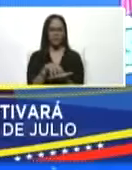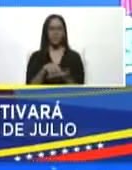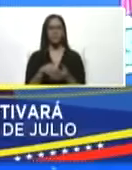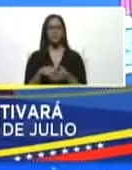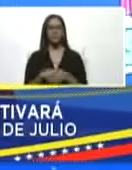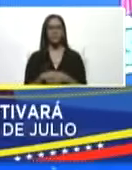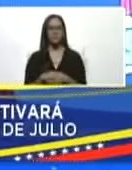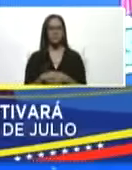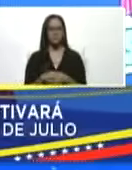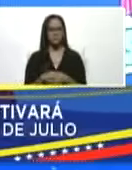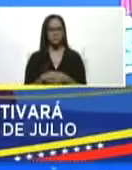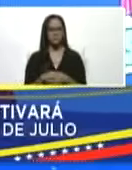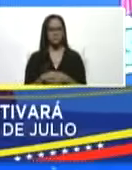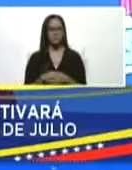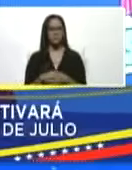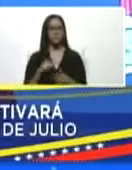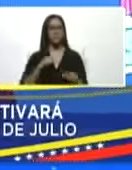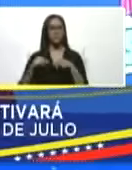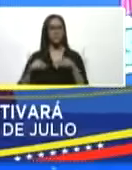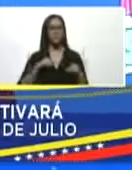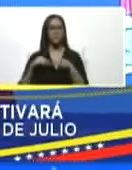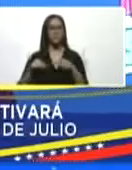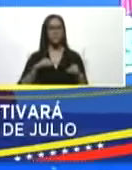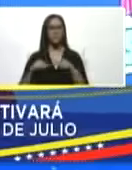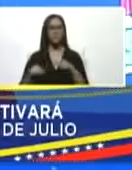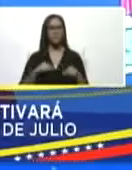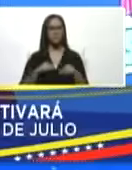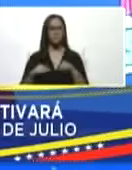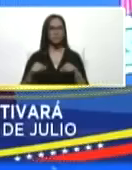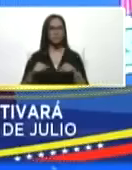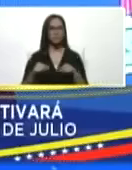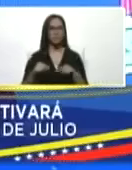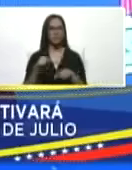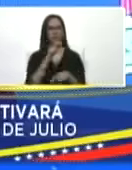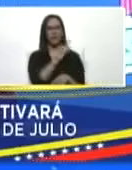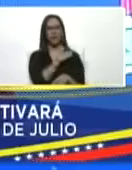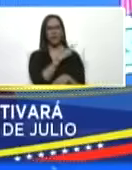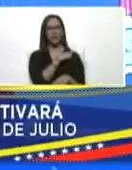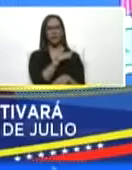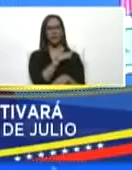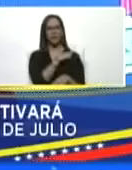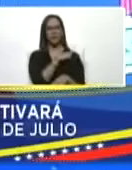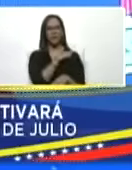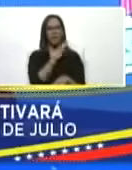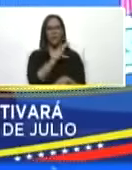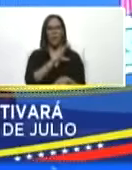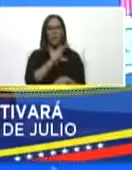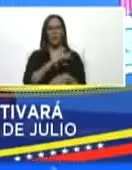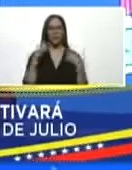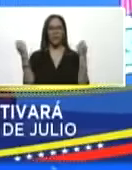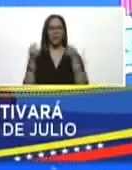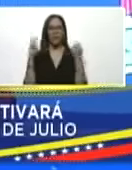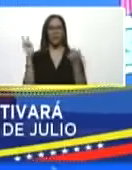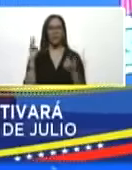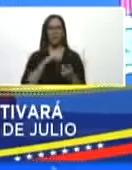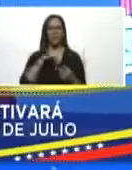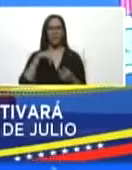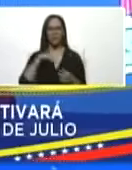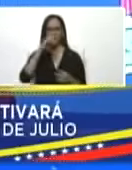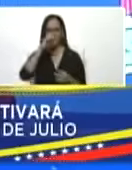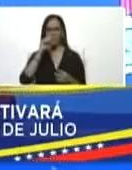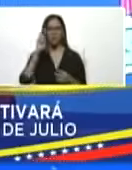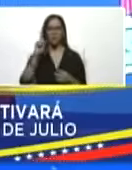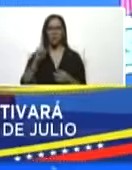El coordinador general del comando de campaña Venezuela Nuestra del siglo